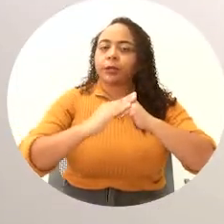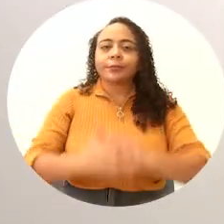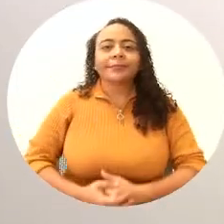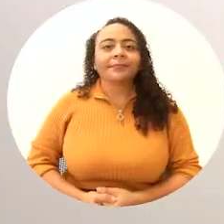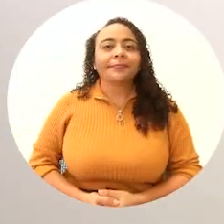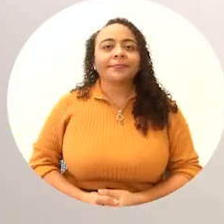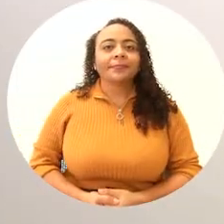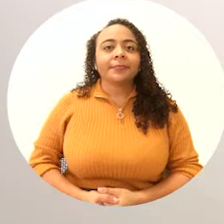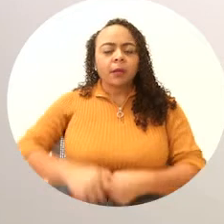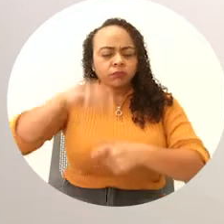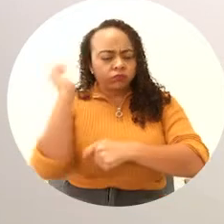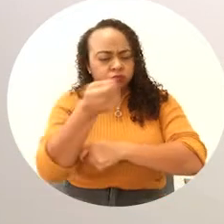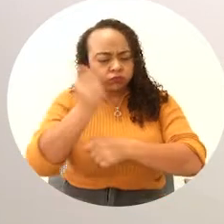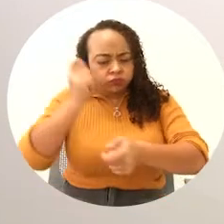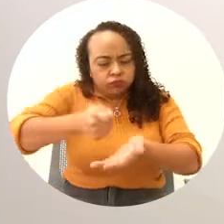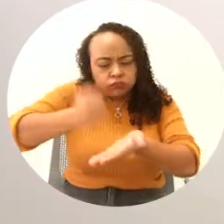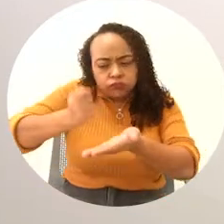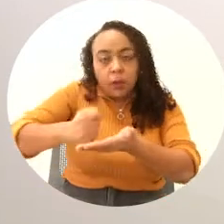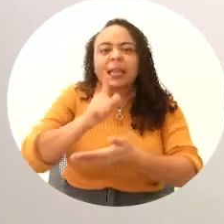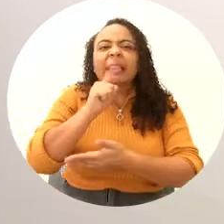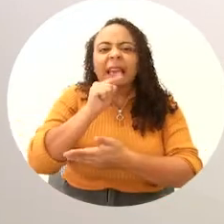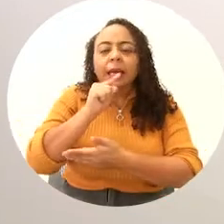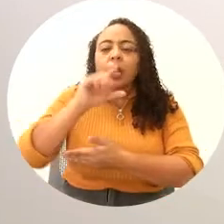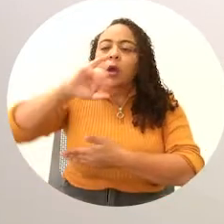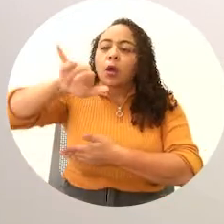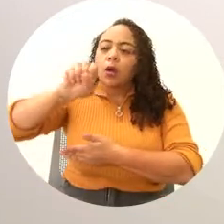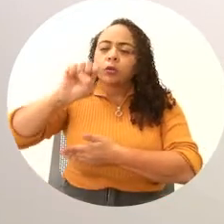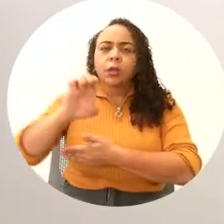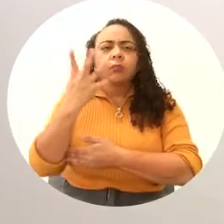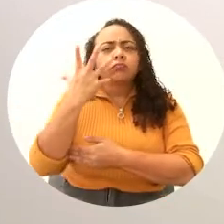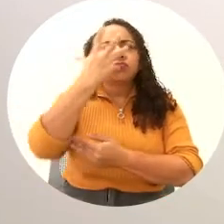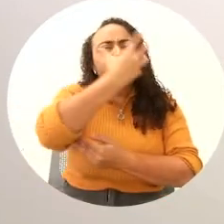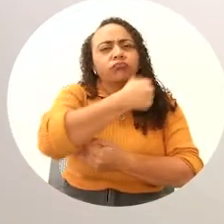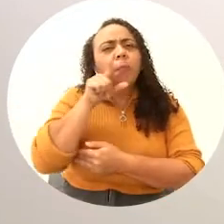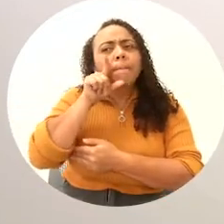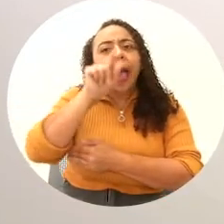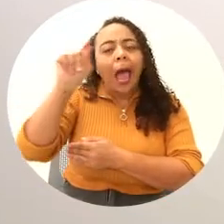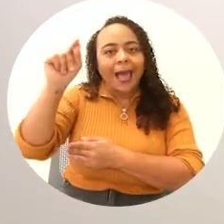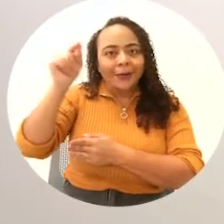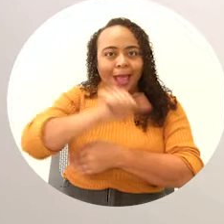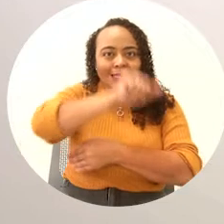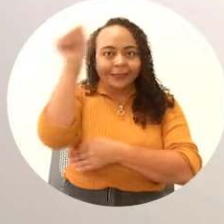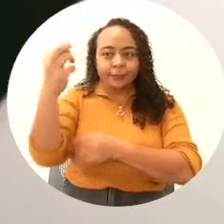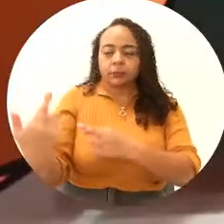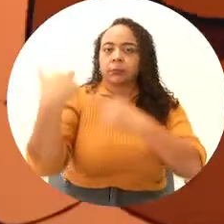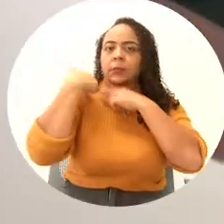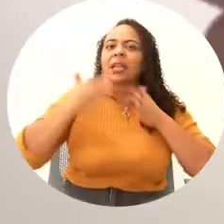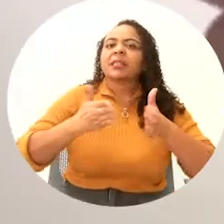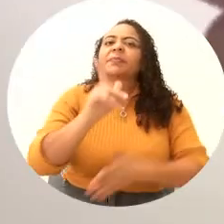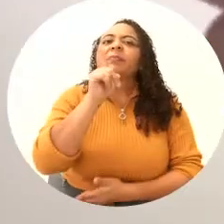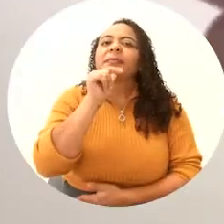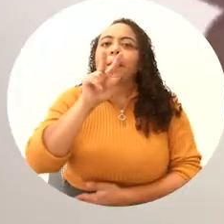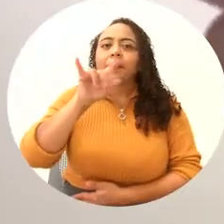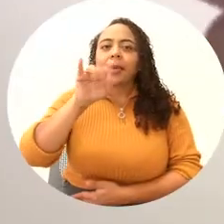construidos. El carpintero del bosque era José, un hermoso pájaro azul. La encargada de las